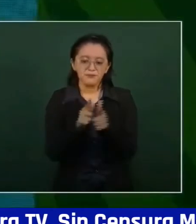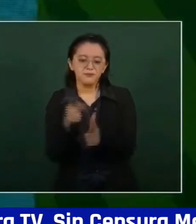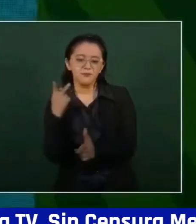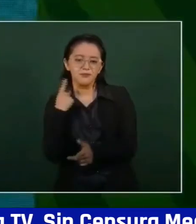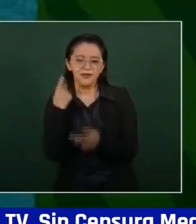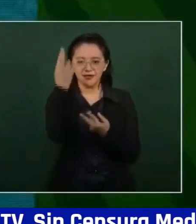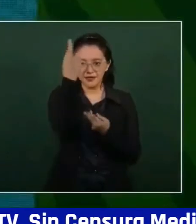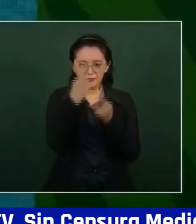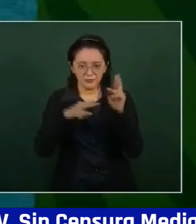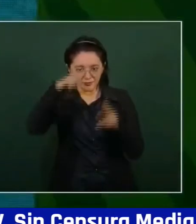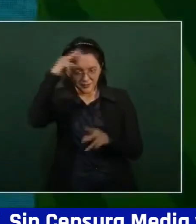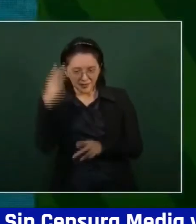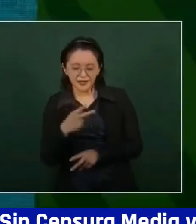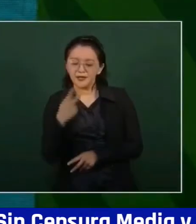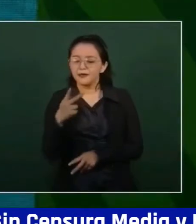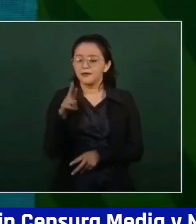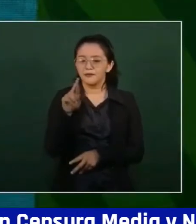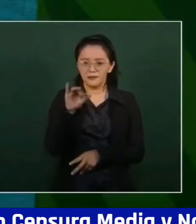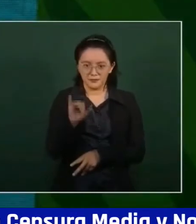1938,